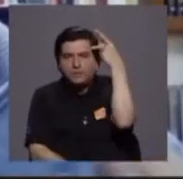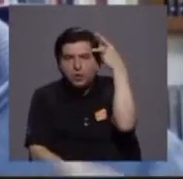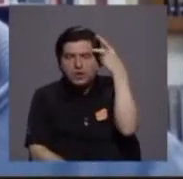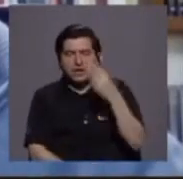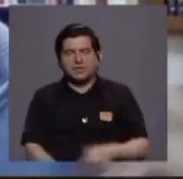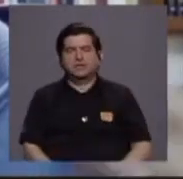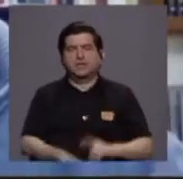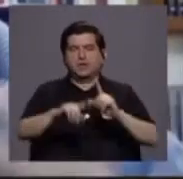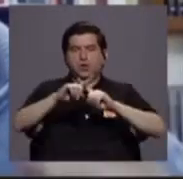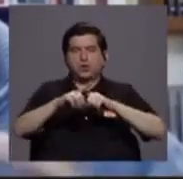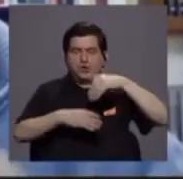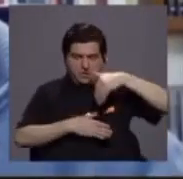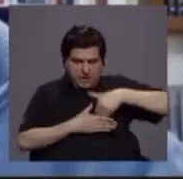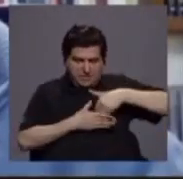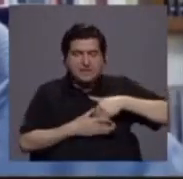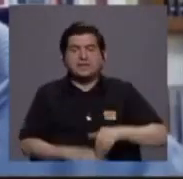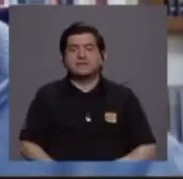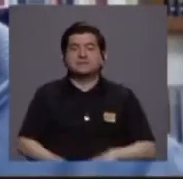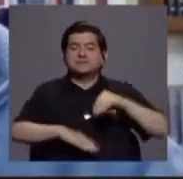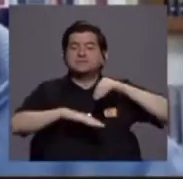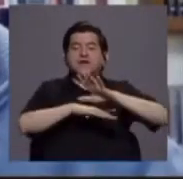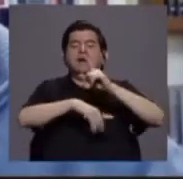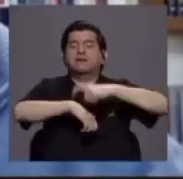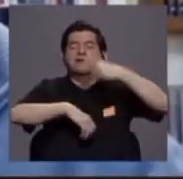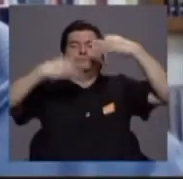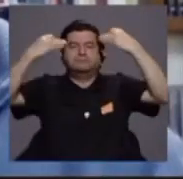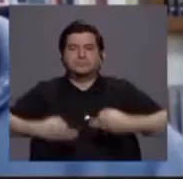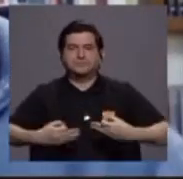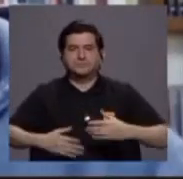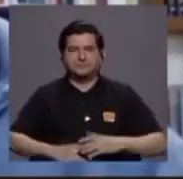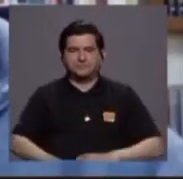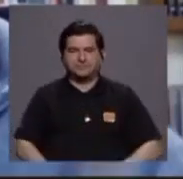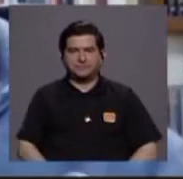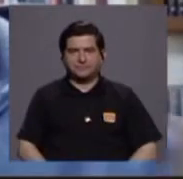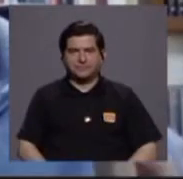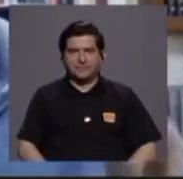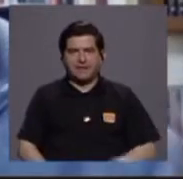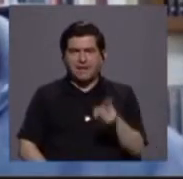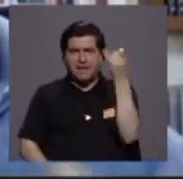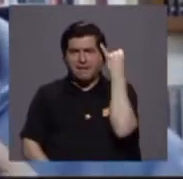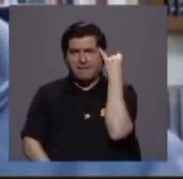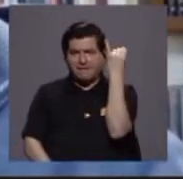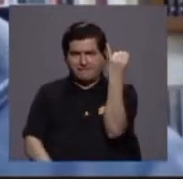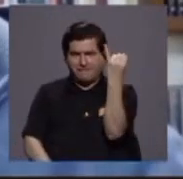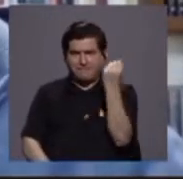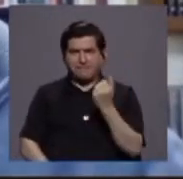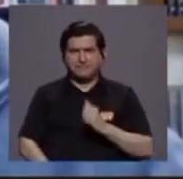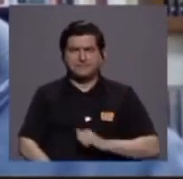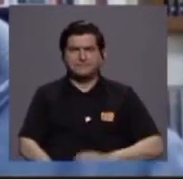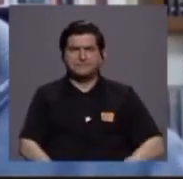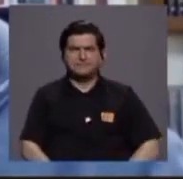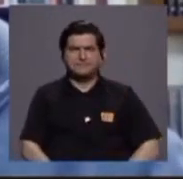de interdependencia que inciden en esa toma de decisiones. Entonces, en ese sentido,